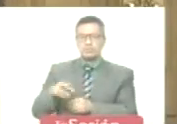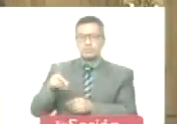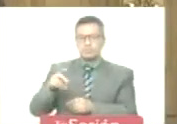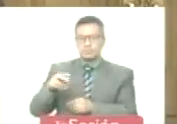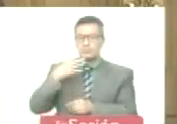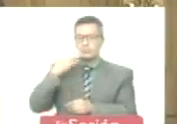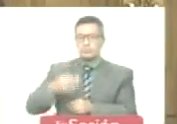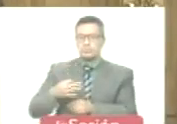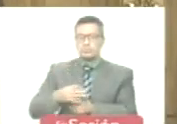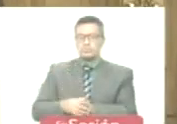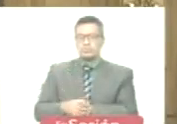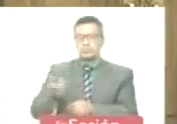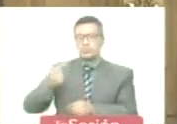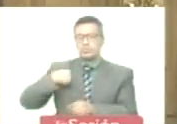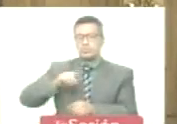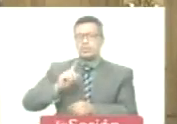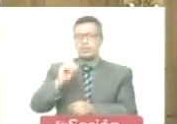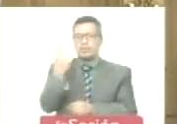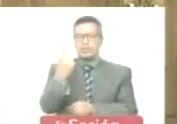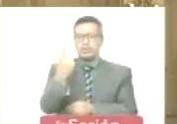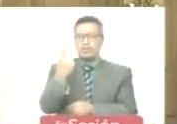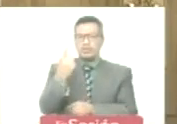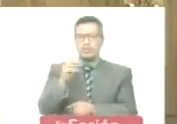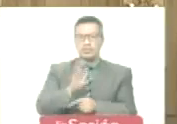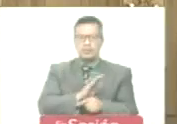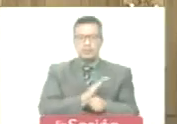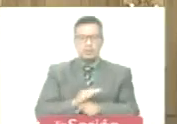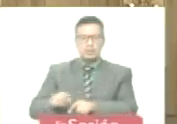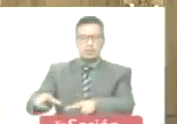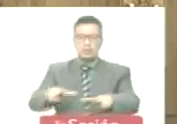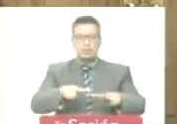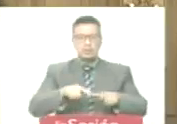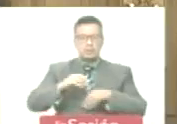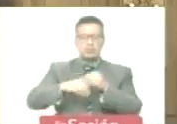inadmisiblemente que tenemos el primer acto de seguridad y soberanía nacional.